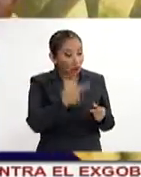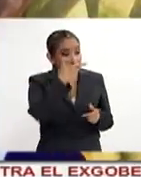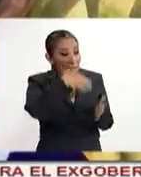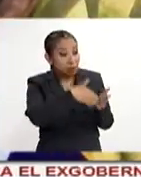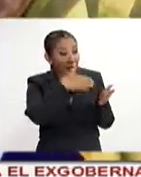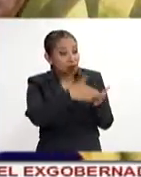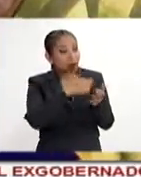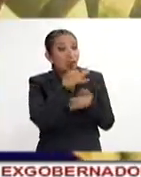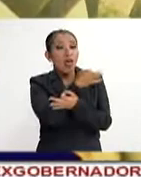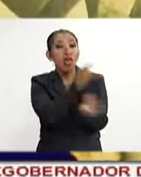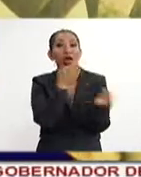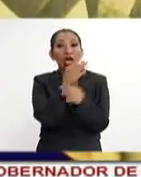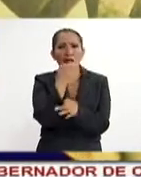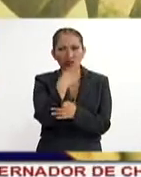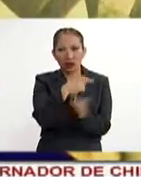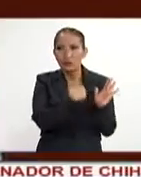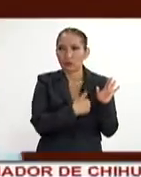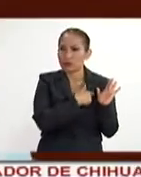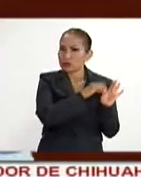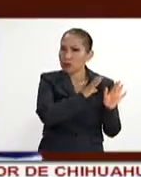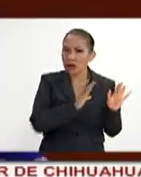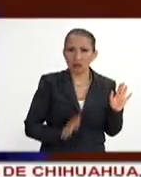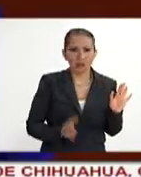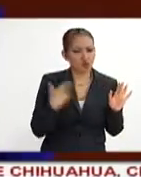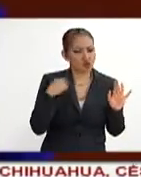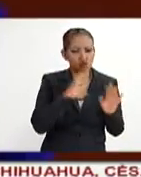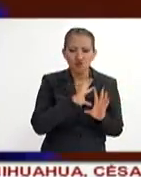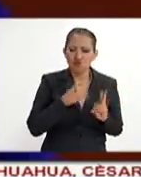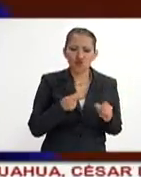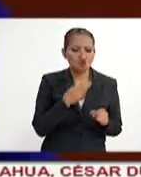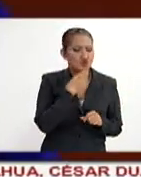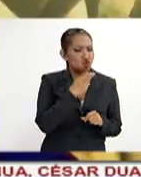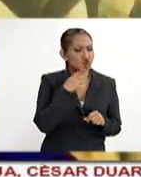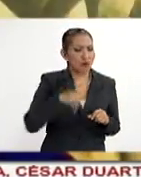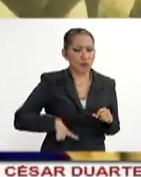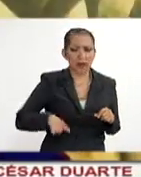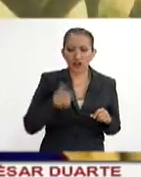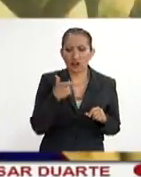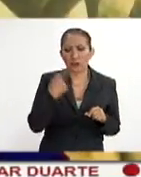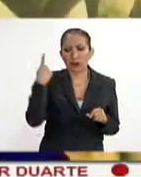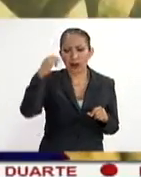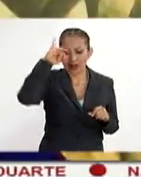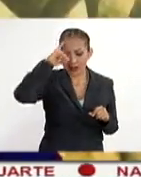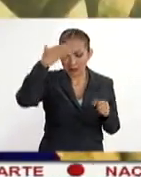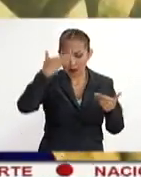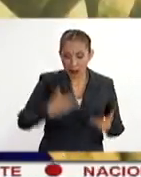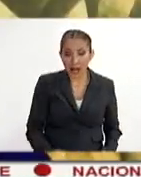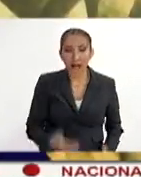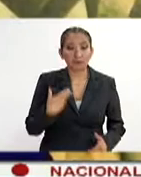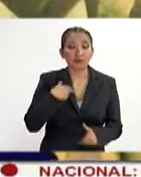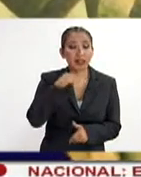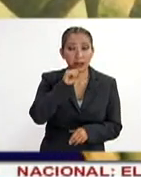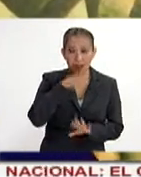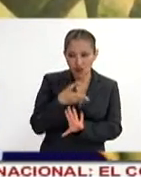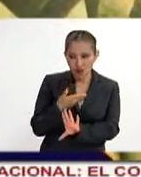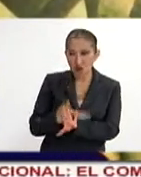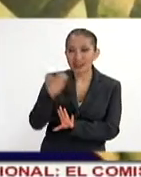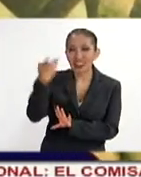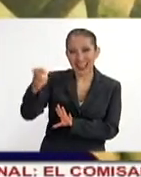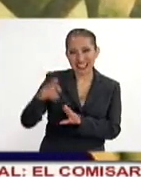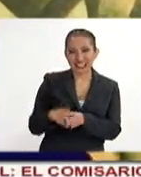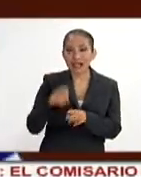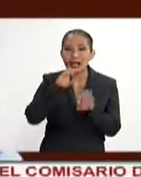en publicidad, pese a su promesa de campaña de no emplear recursos públicos en la promoción de su imagen. Además, arremetió contra